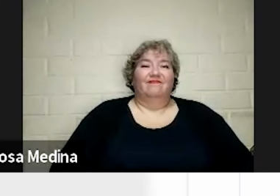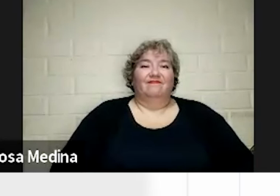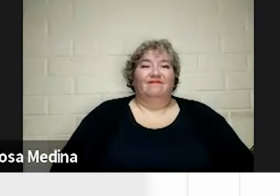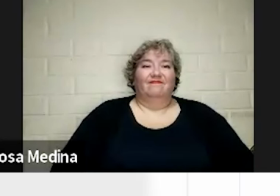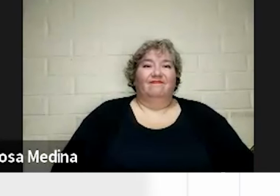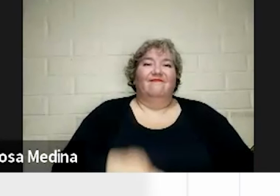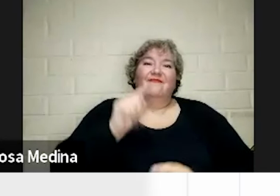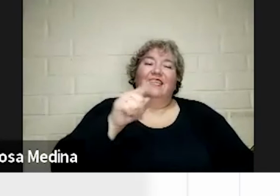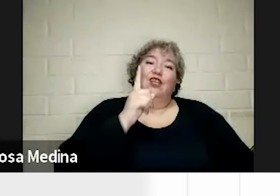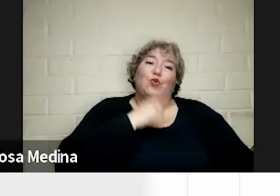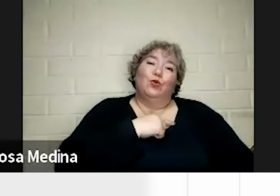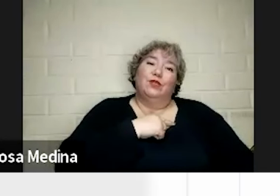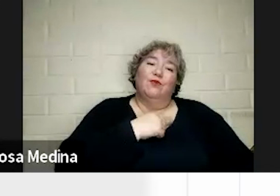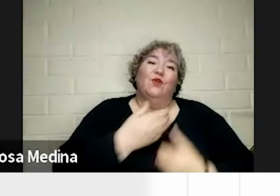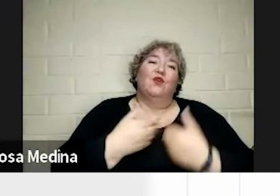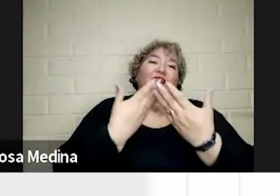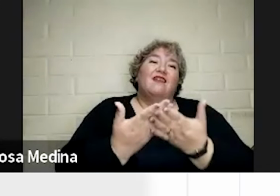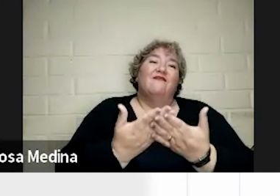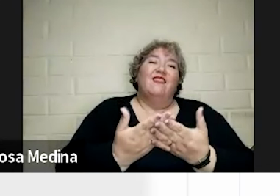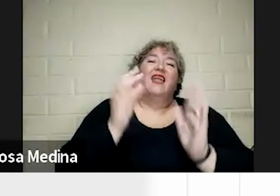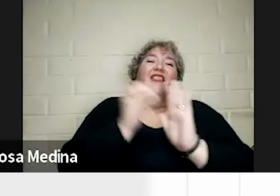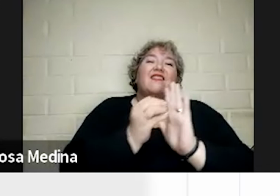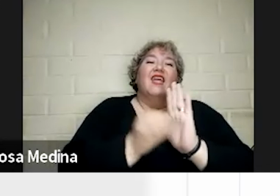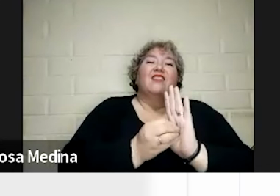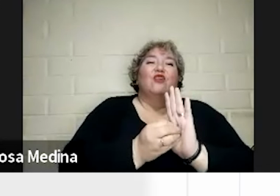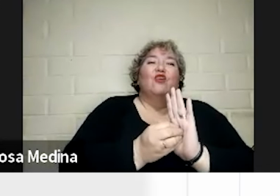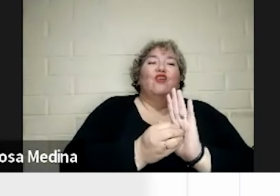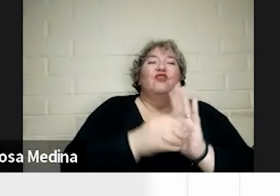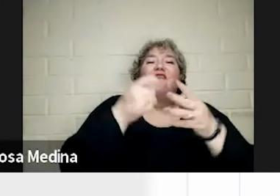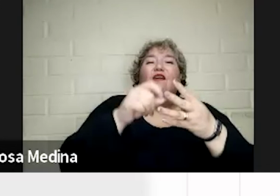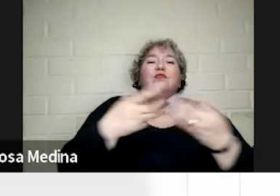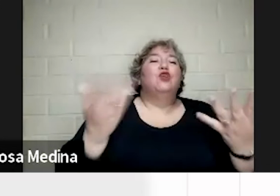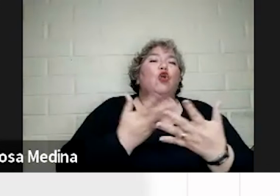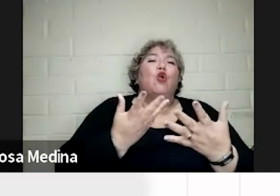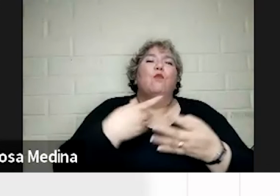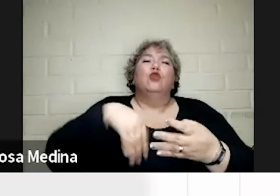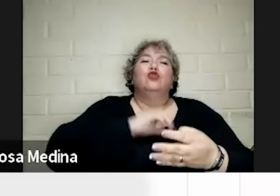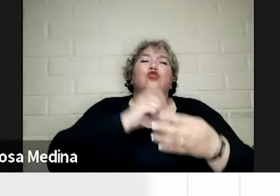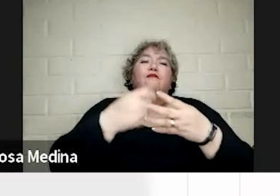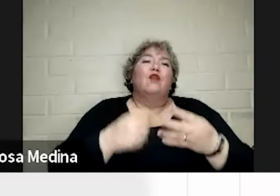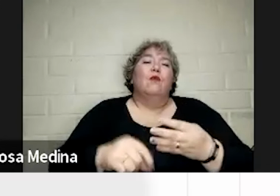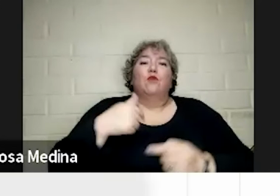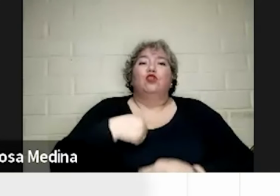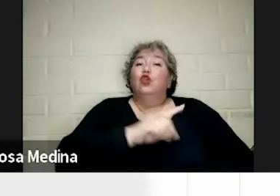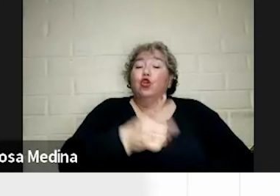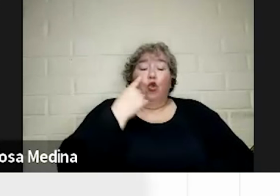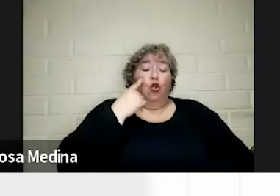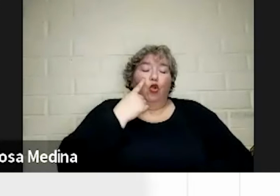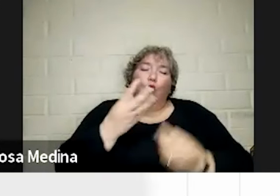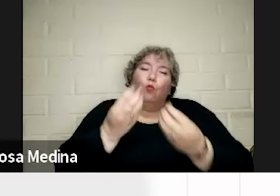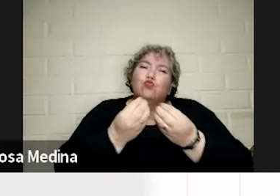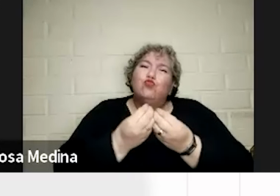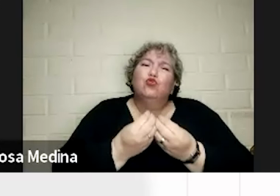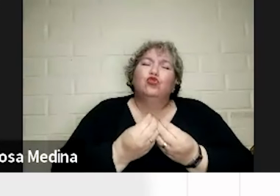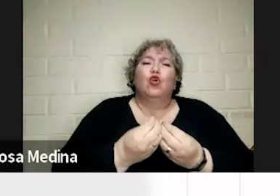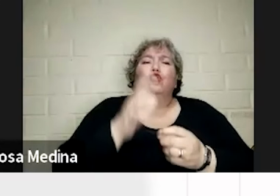último. Y ahí les iba a pasar el dato de la evaluación, que ¿cómo evaluamos función ejecutiva? Bueno, yo no conozco demasiados tests que no sean